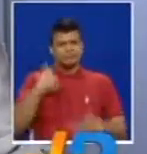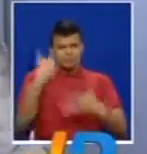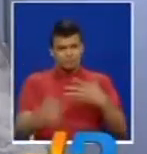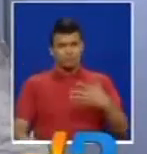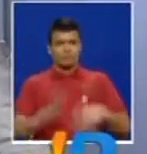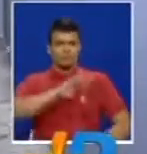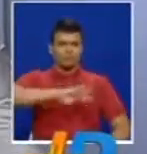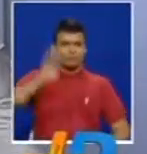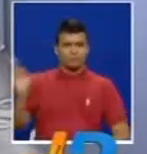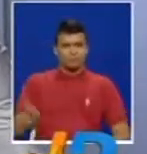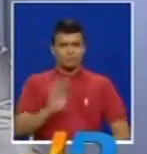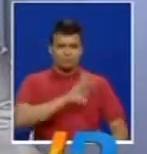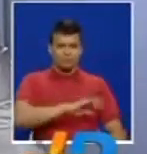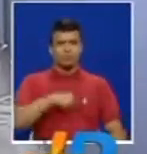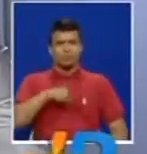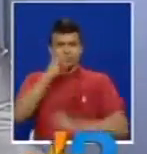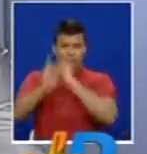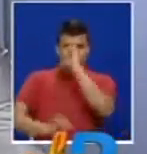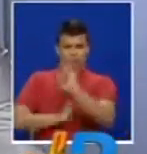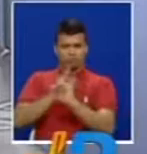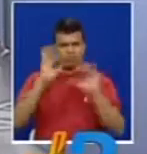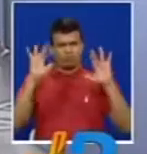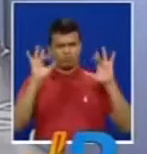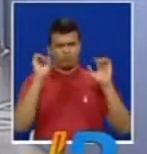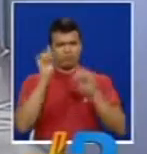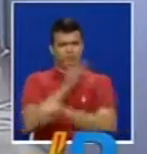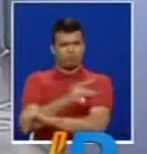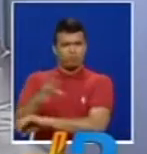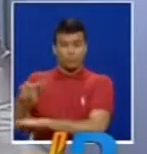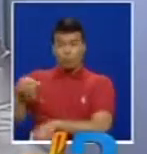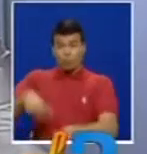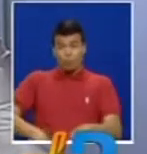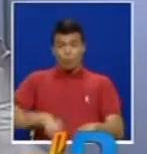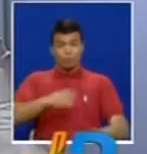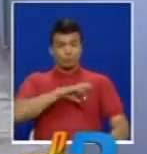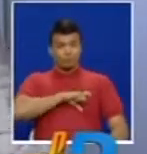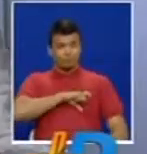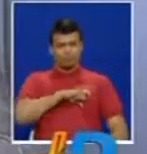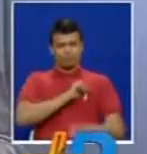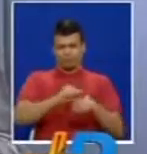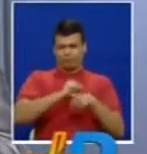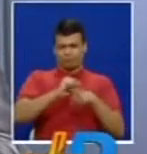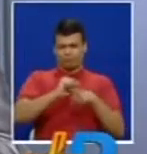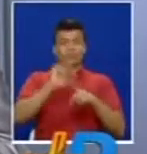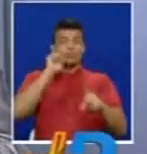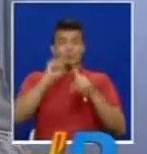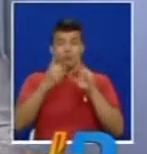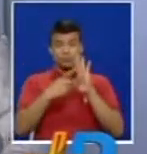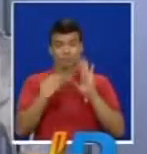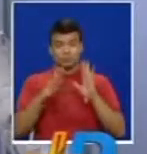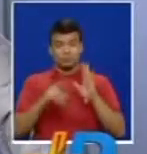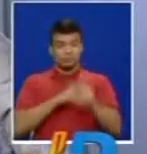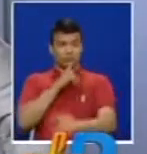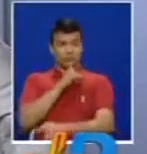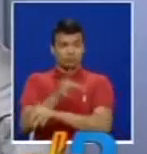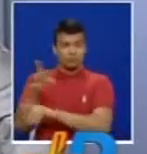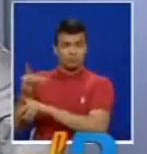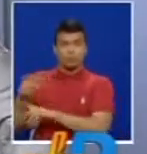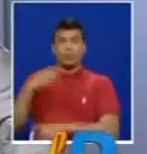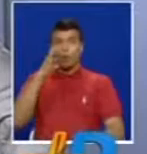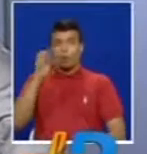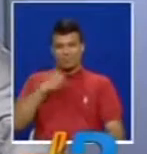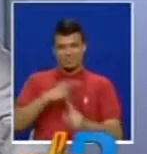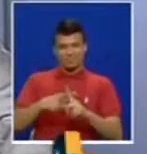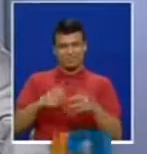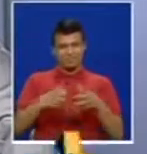del tenis, subcampeones en eventos internacionales, entrenó hoy el Deportivo Cali con miras al 2014 y un invitado muy especial, campeón de Copa